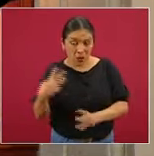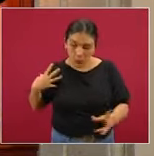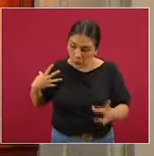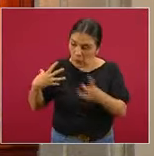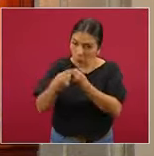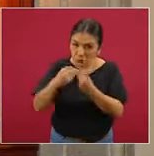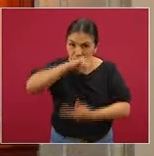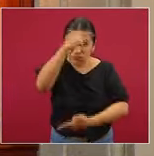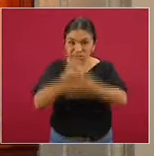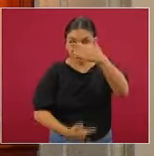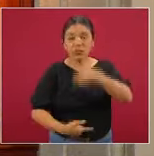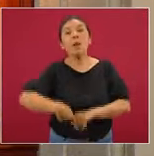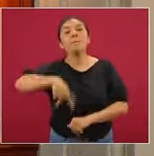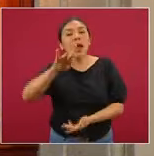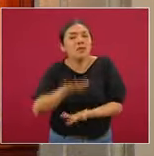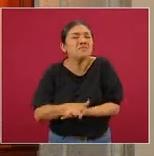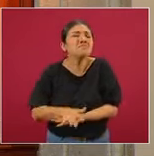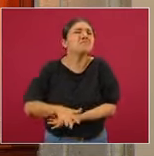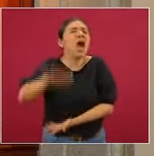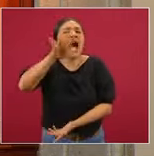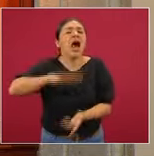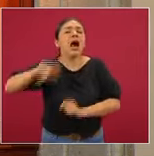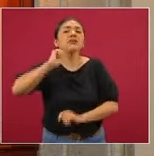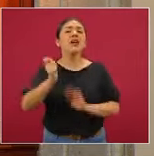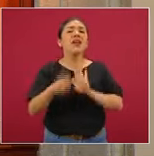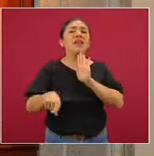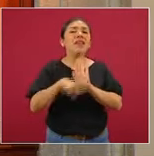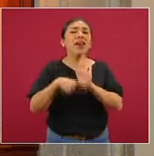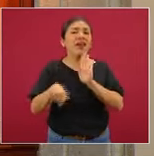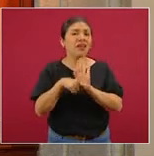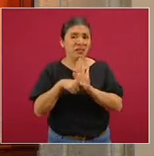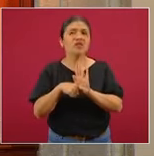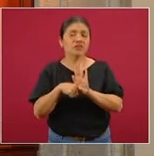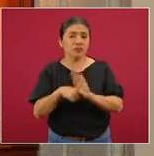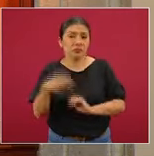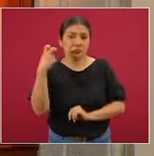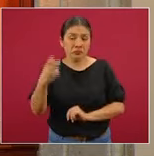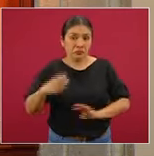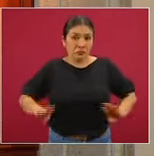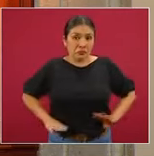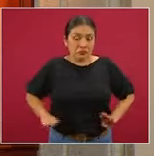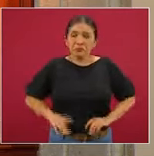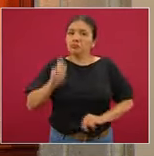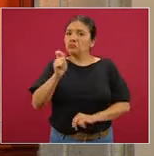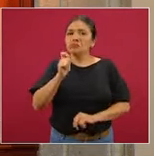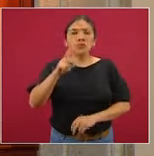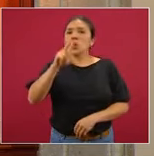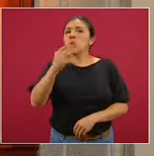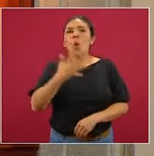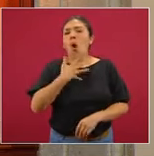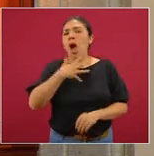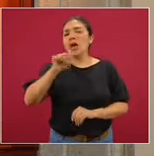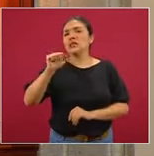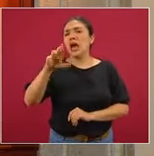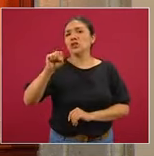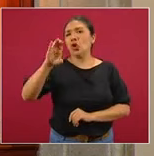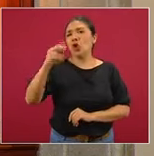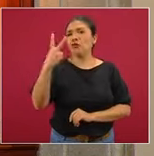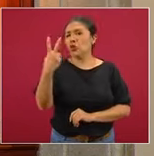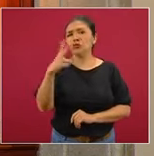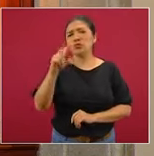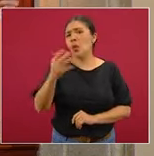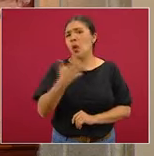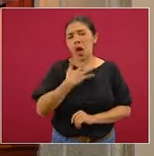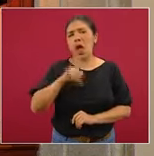así también una gran mayoría han dado negativo a esta prueba. Por lo tanto, se ha descartado la presencia del virus SARS-CoV-2 y por lo tanto